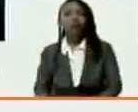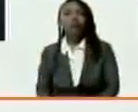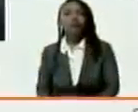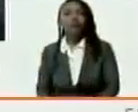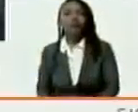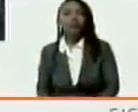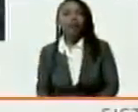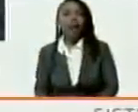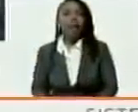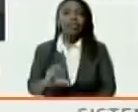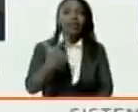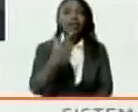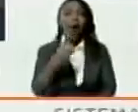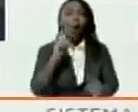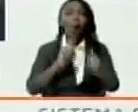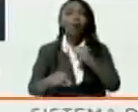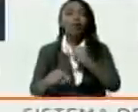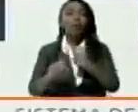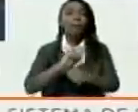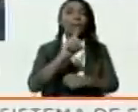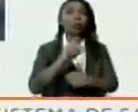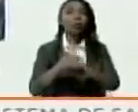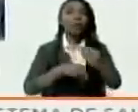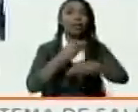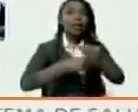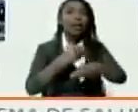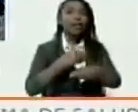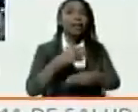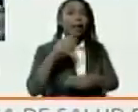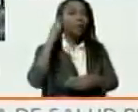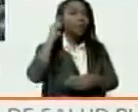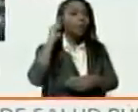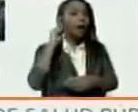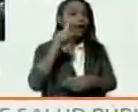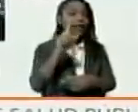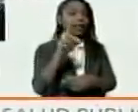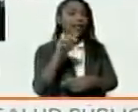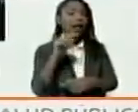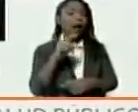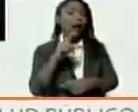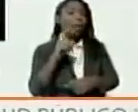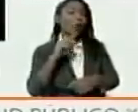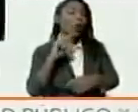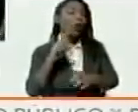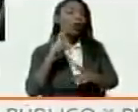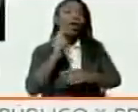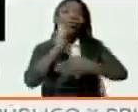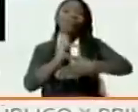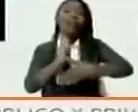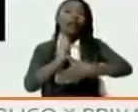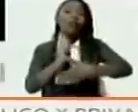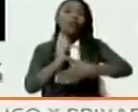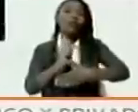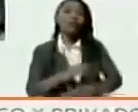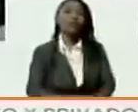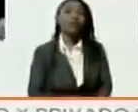La tercera y última pregunta por el día de hoy la realiza la colega Madeleine García por Telesur Venezuela.